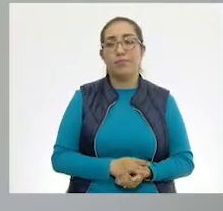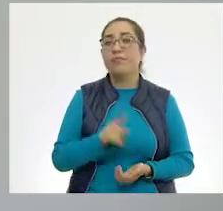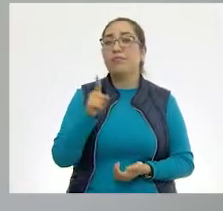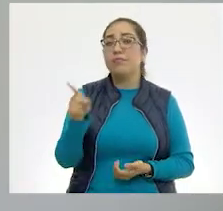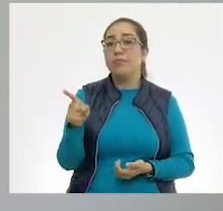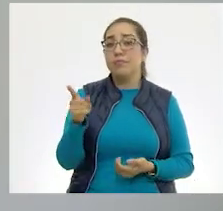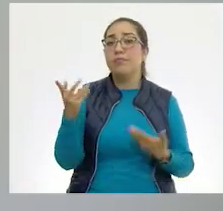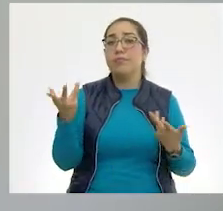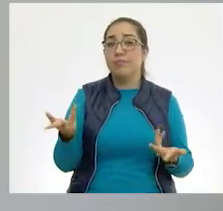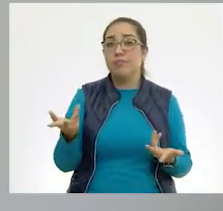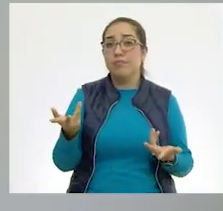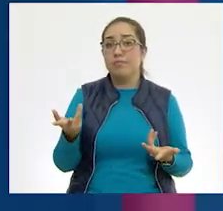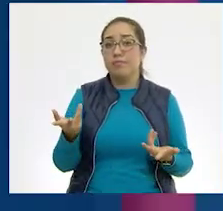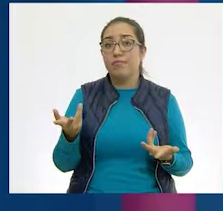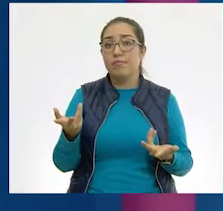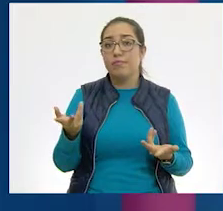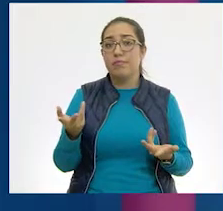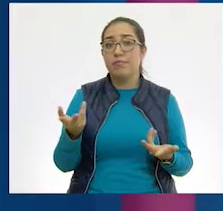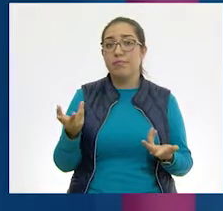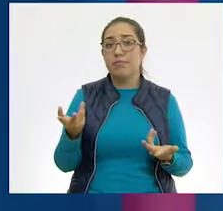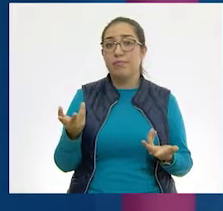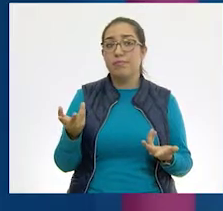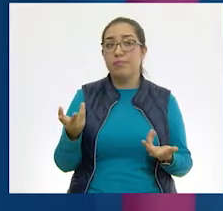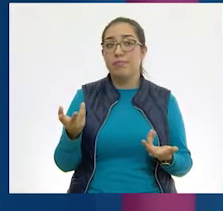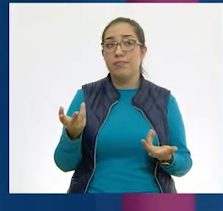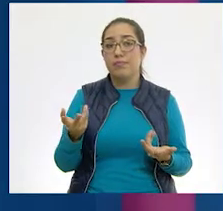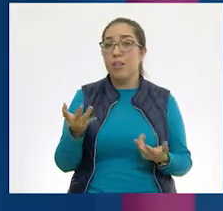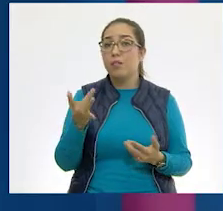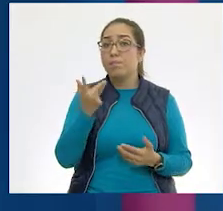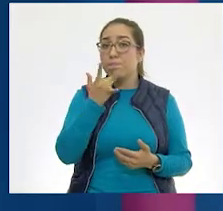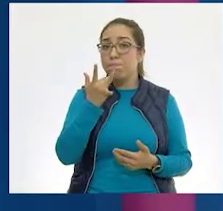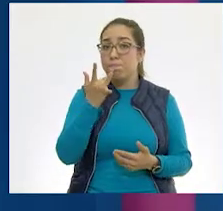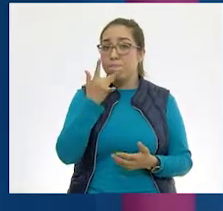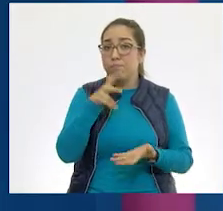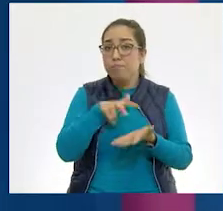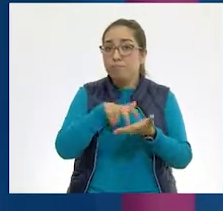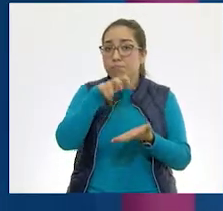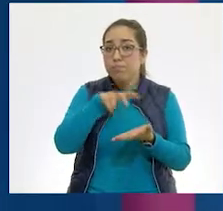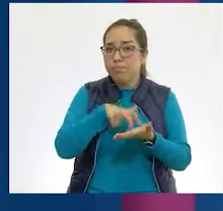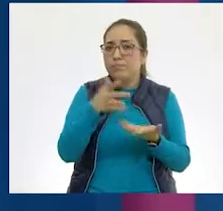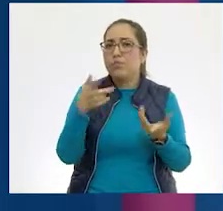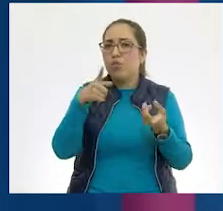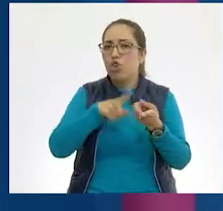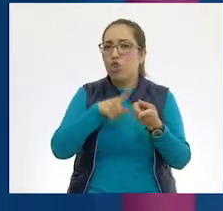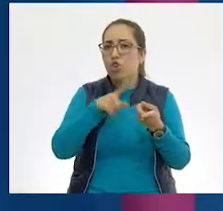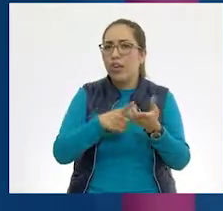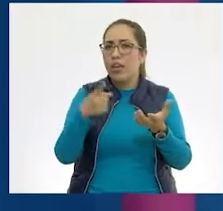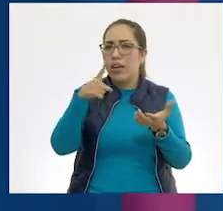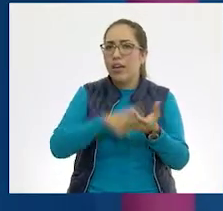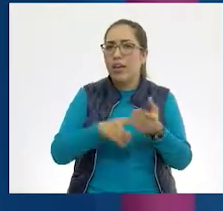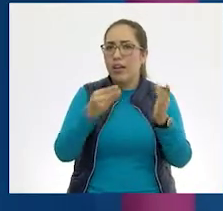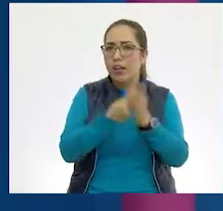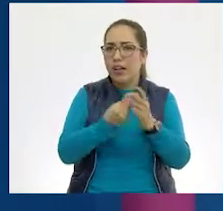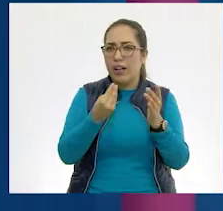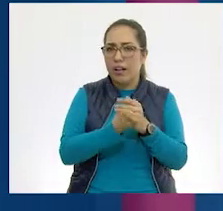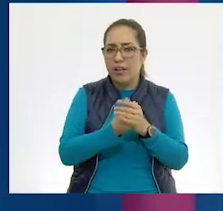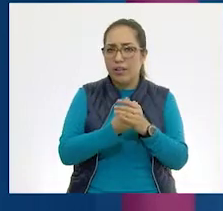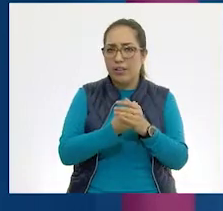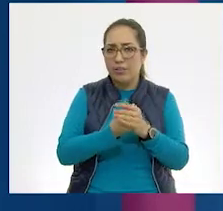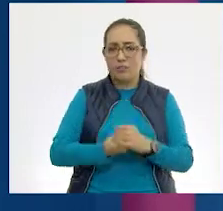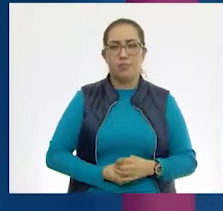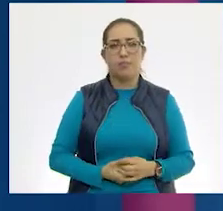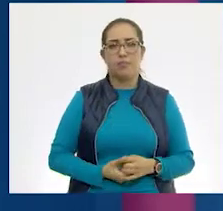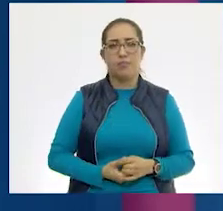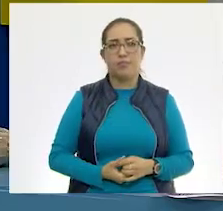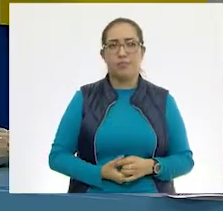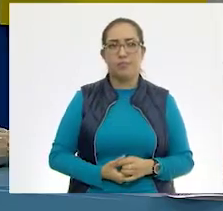Este es una rana. Una rana. ¿En dónde la podemos clasificar? ¿En anfibios, peces, reptiles